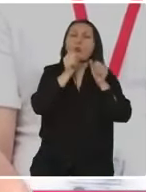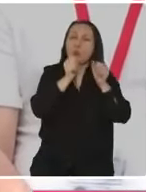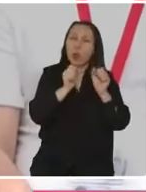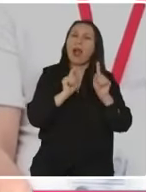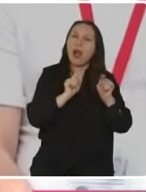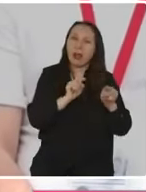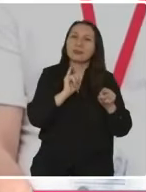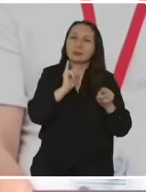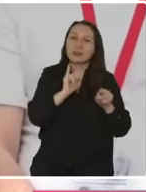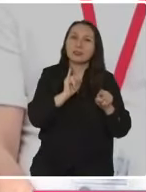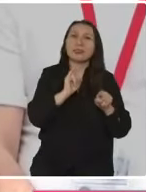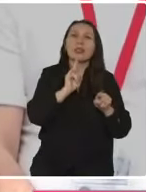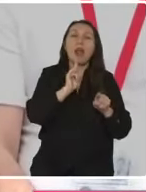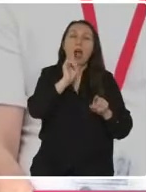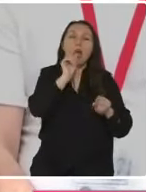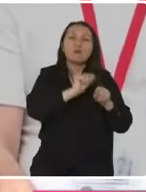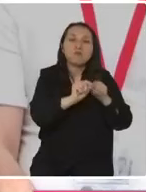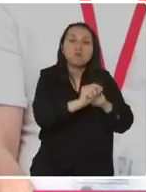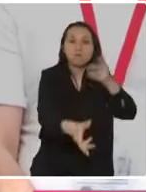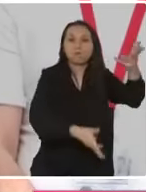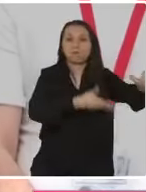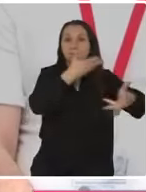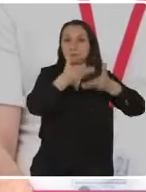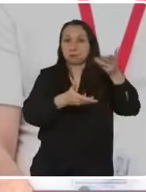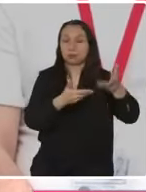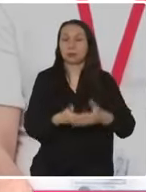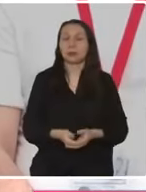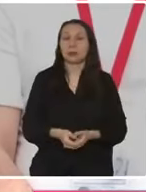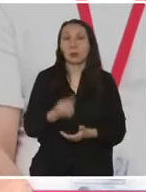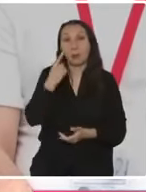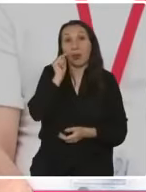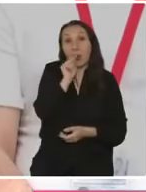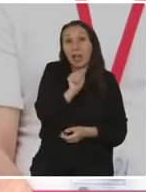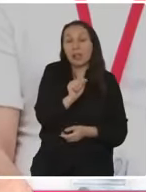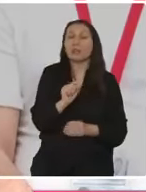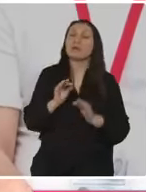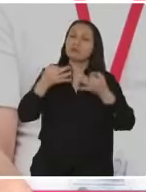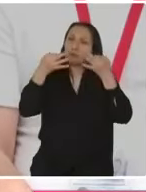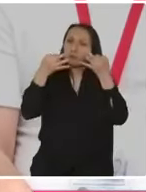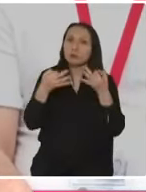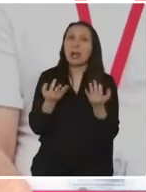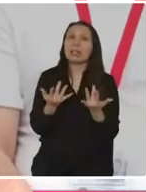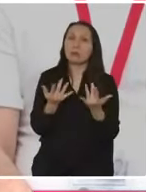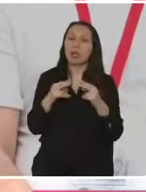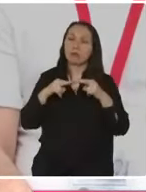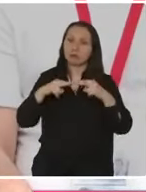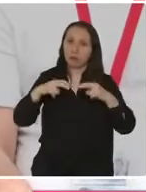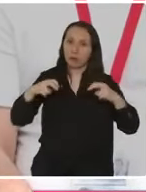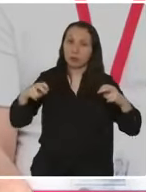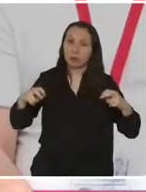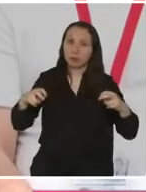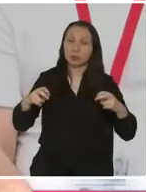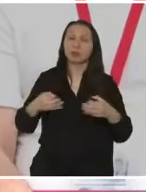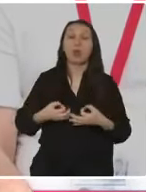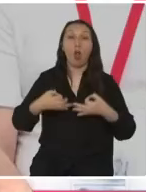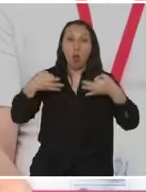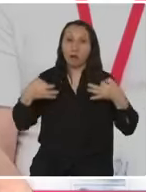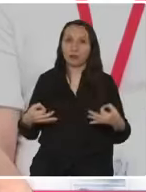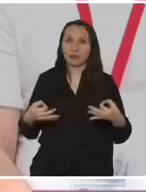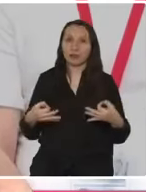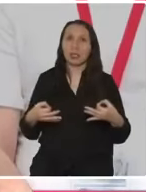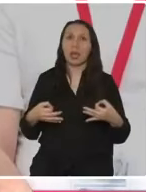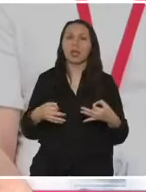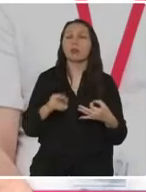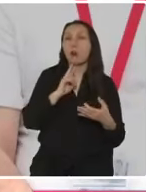haber habido intencionalidad. Pero dicho eso, se espera una investigación que de manera oficial llegue